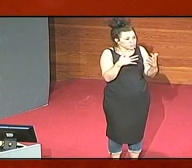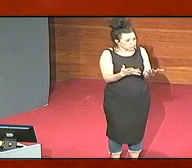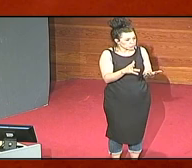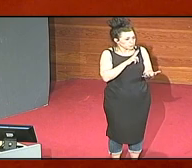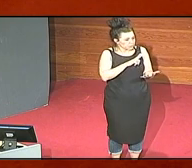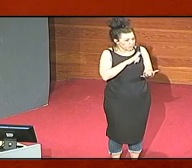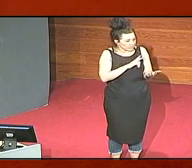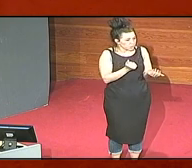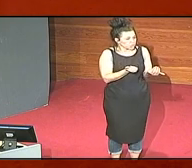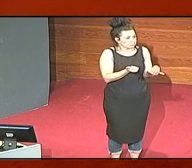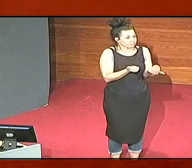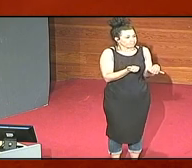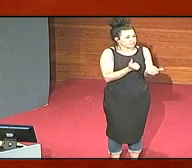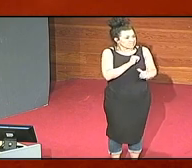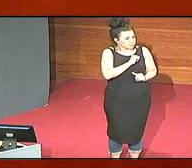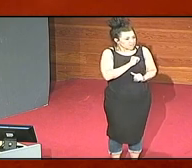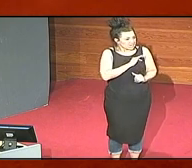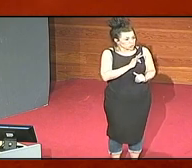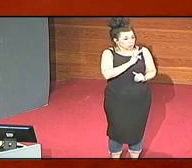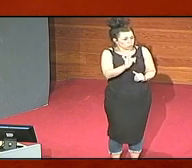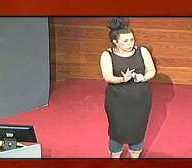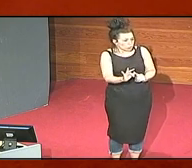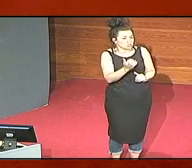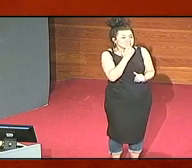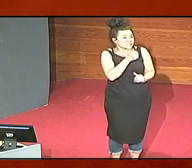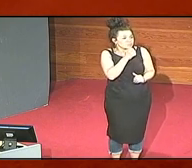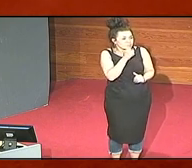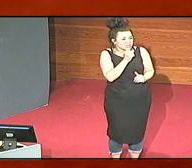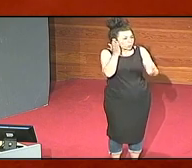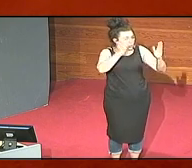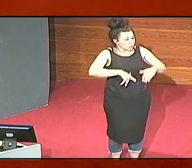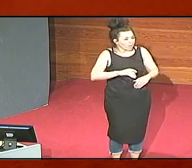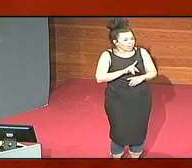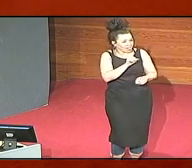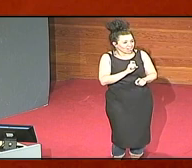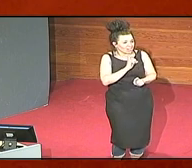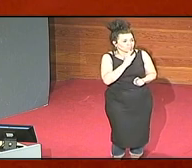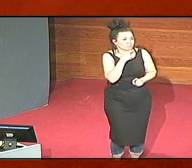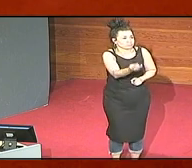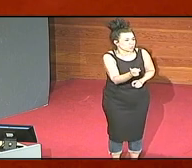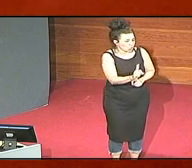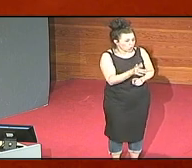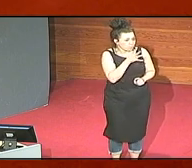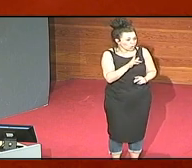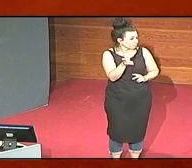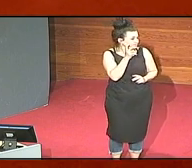agradeceríamos que esperen su turno que si no tienen micrófono no hagan las preguntas porque no se les escucha